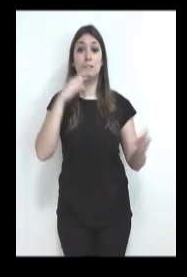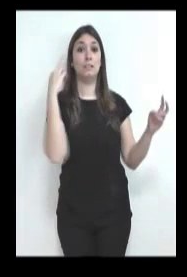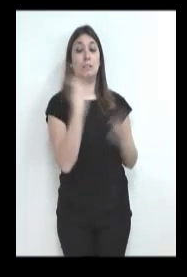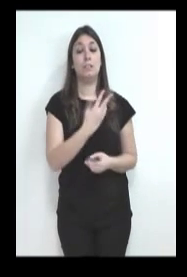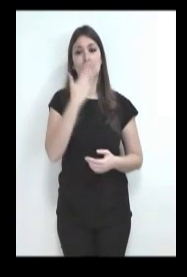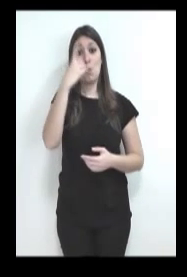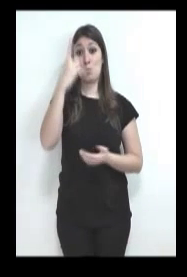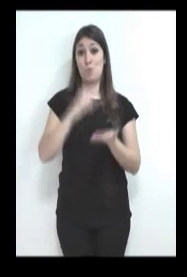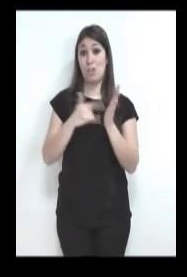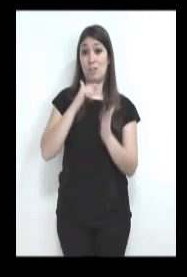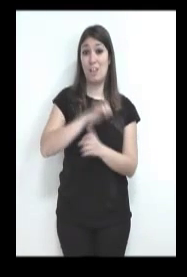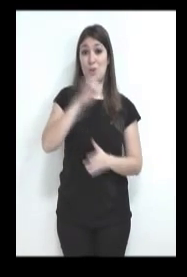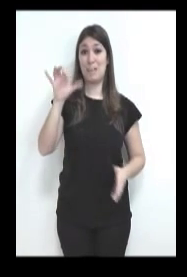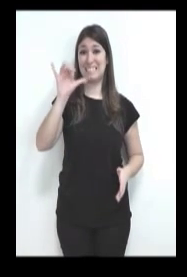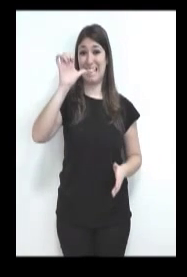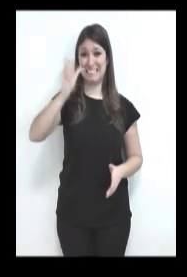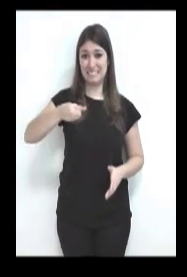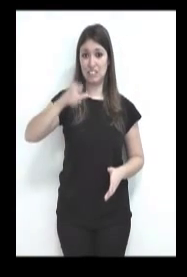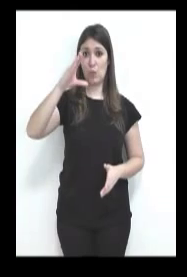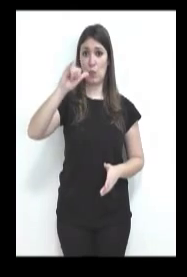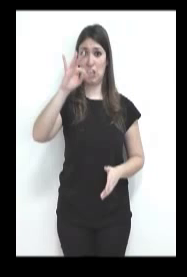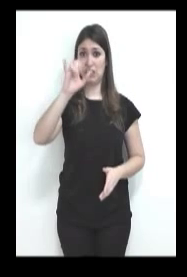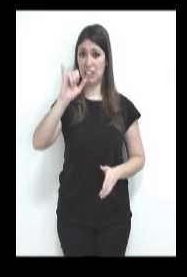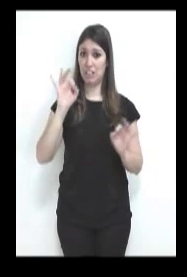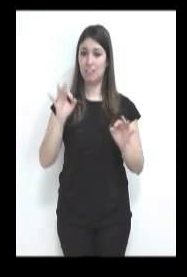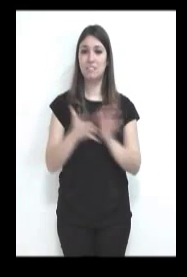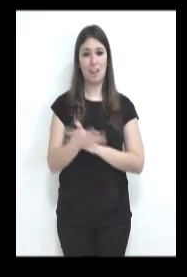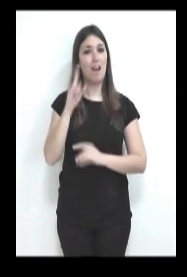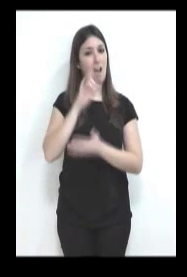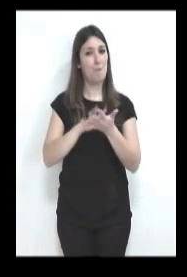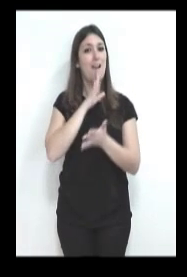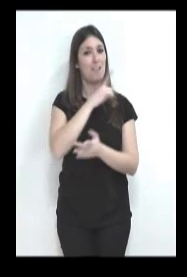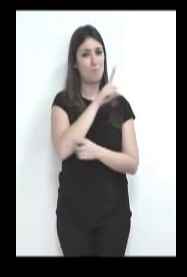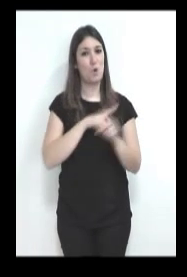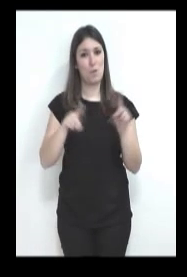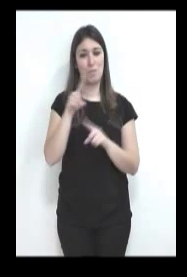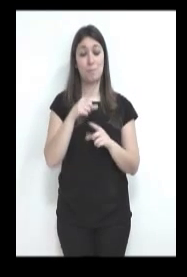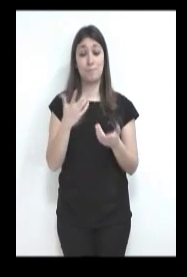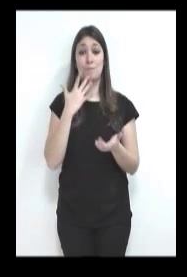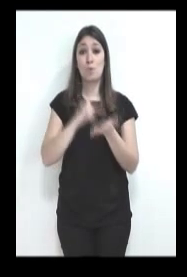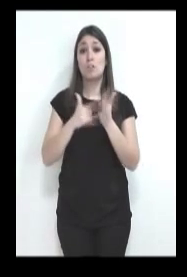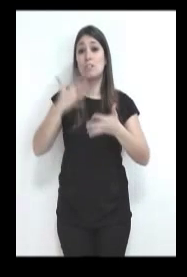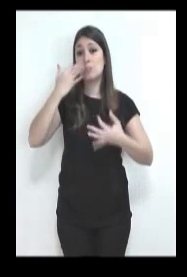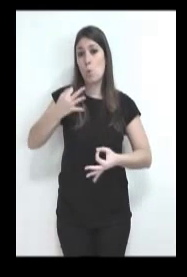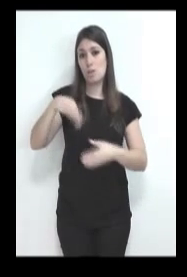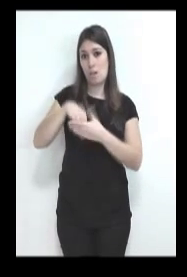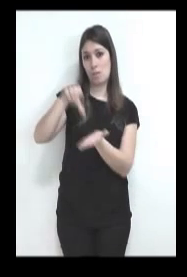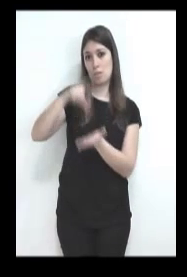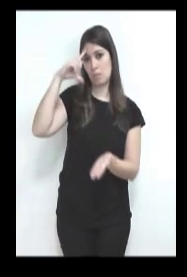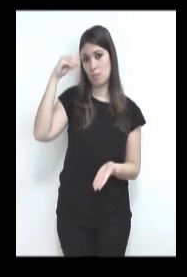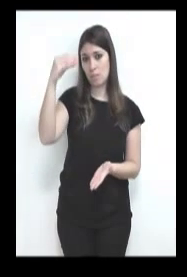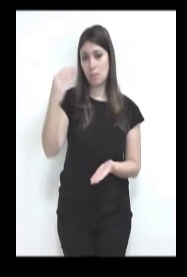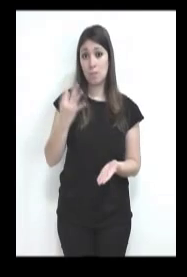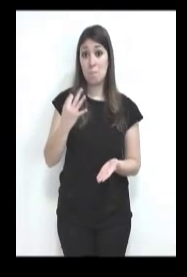Hay un proyecto europeo, Safe City, que se ha topado precisamente con ese problema. Es un proyecto de seguridad en Smart Cities y